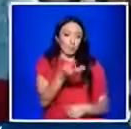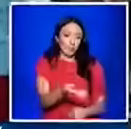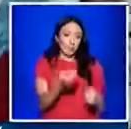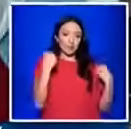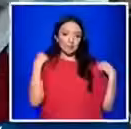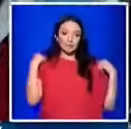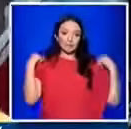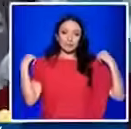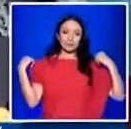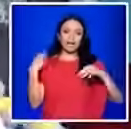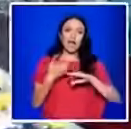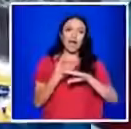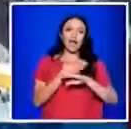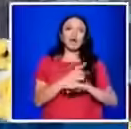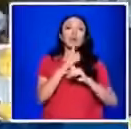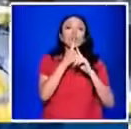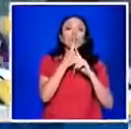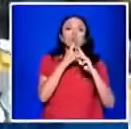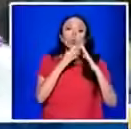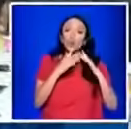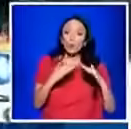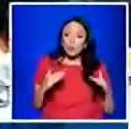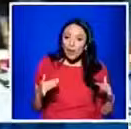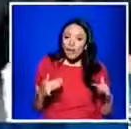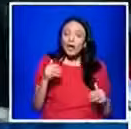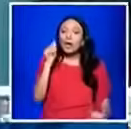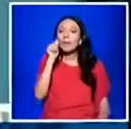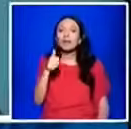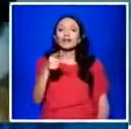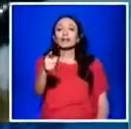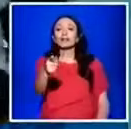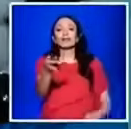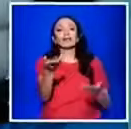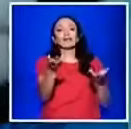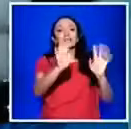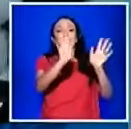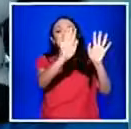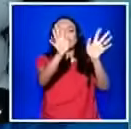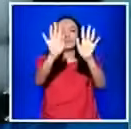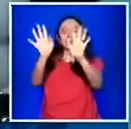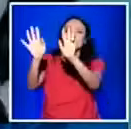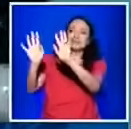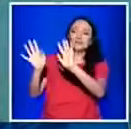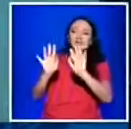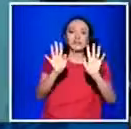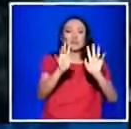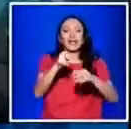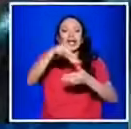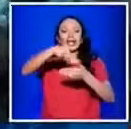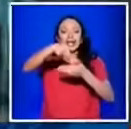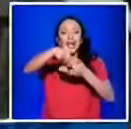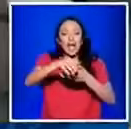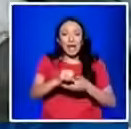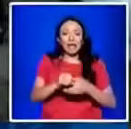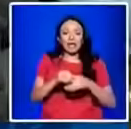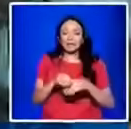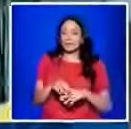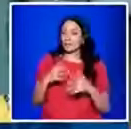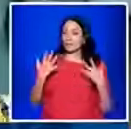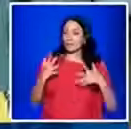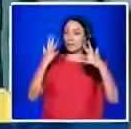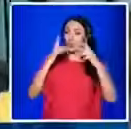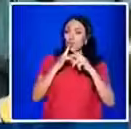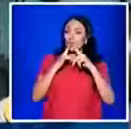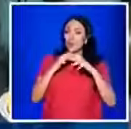rindiendo anticipadamente, porque el cumpleaños es el día de mañana. Ahí está, ahí están los nietos. Y vamos a enfocarle